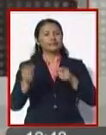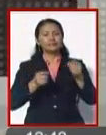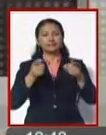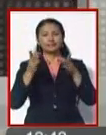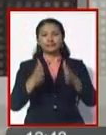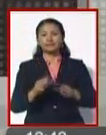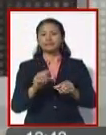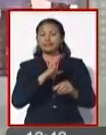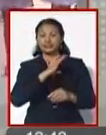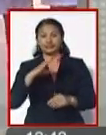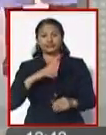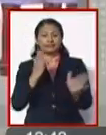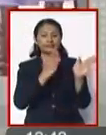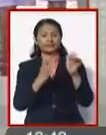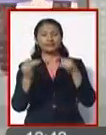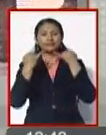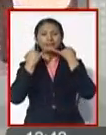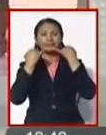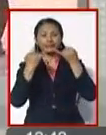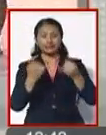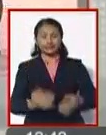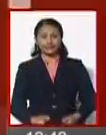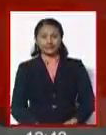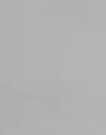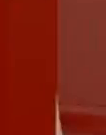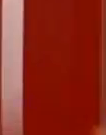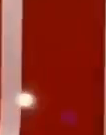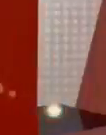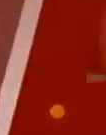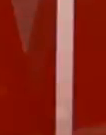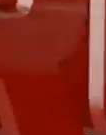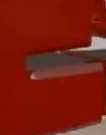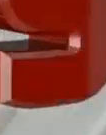director. Una comisión prepara informes.